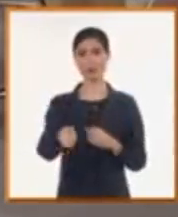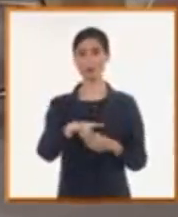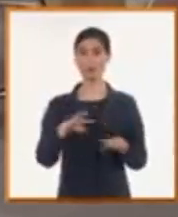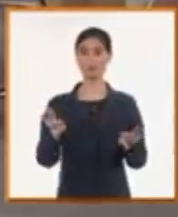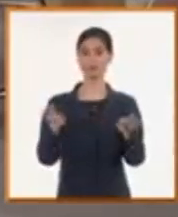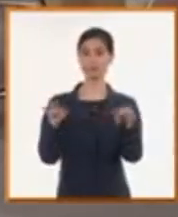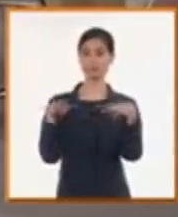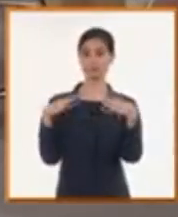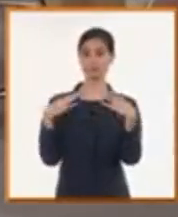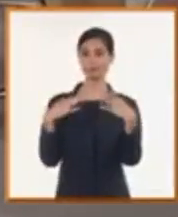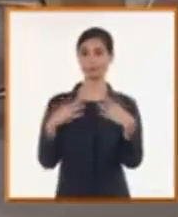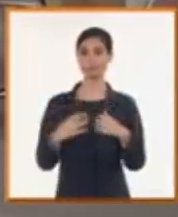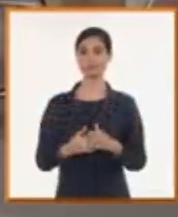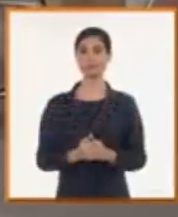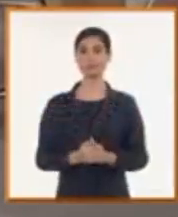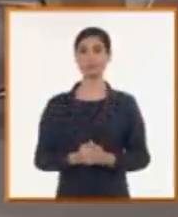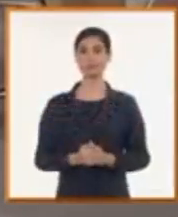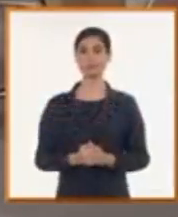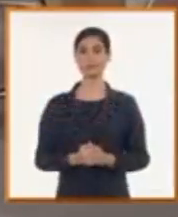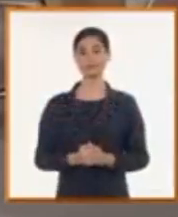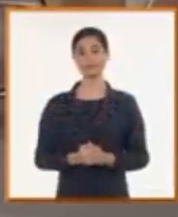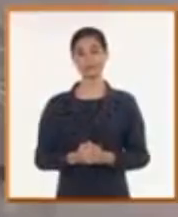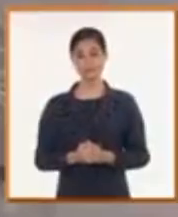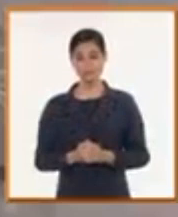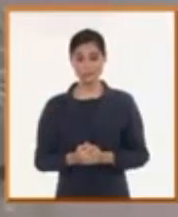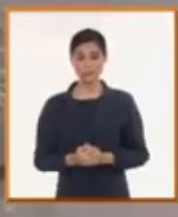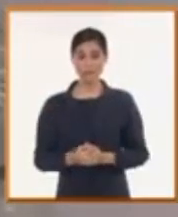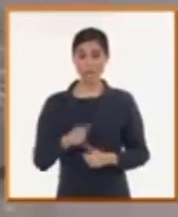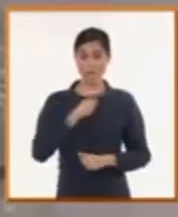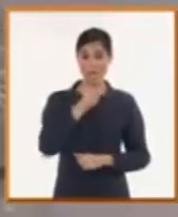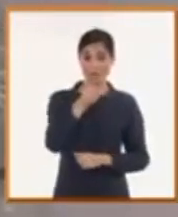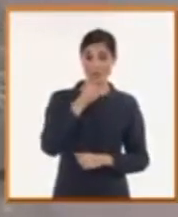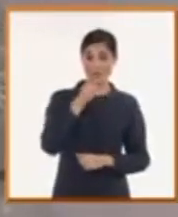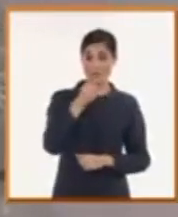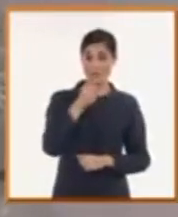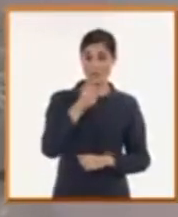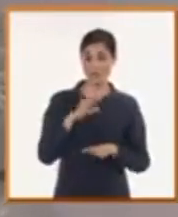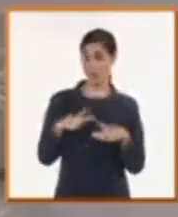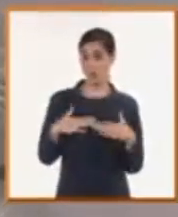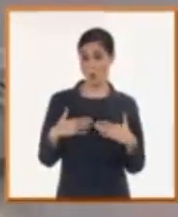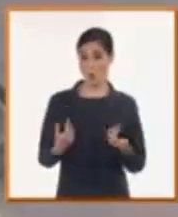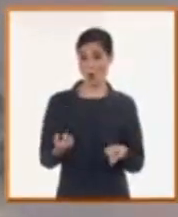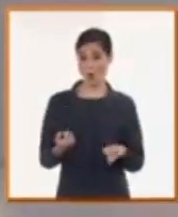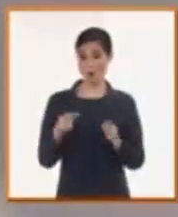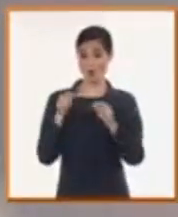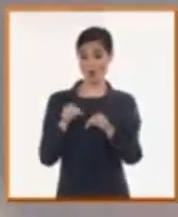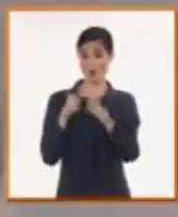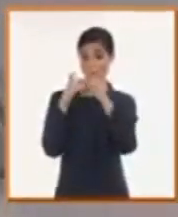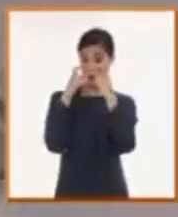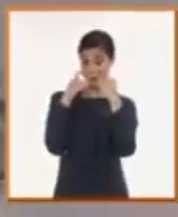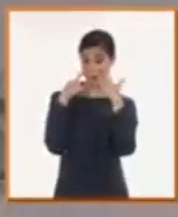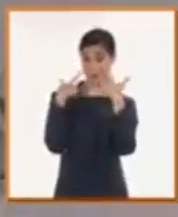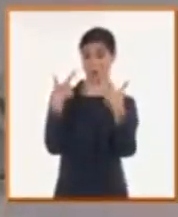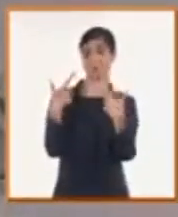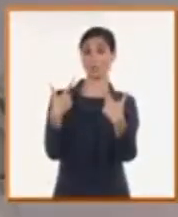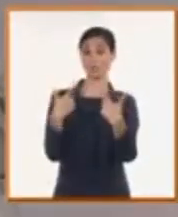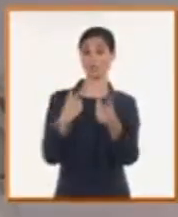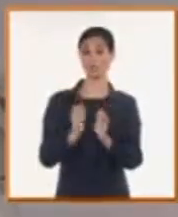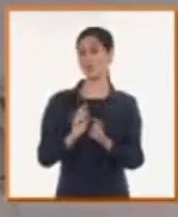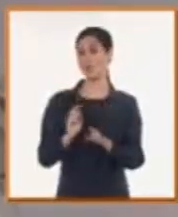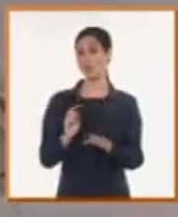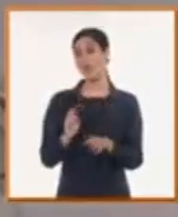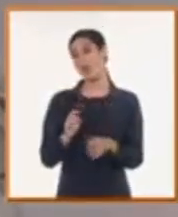agradecerle esta convocatoria. Mira, esa entrevista, lo importante que tiene es que fue de la semana pasada, fue de una visita de alto nivel de